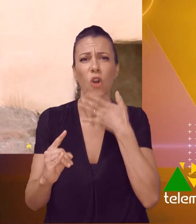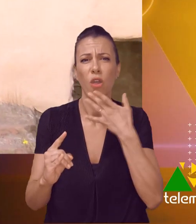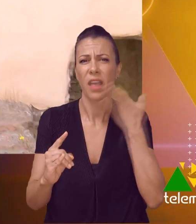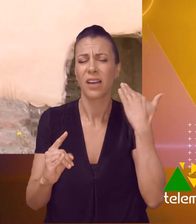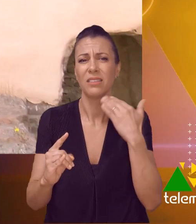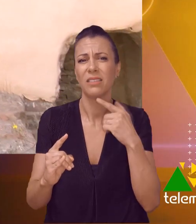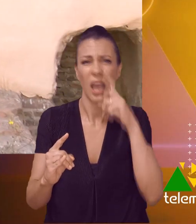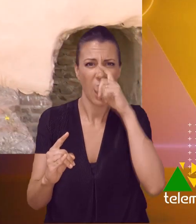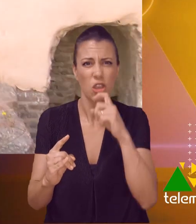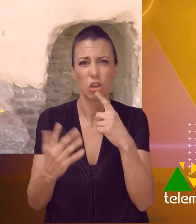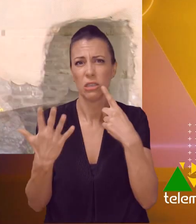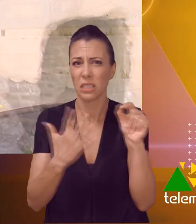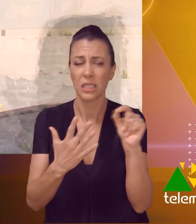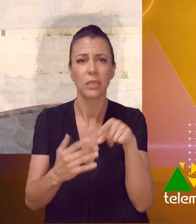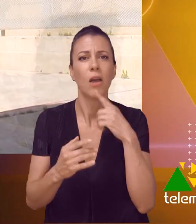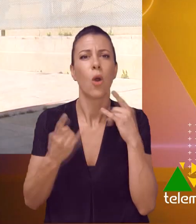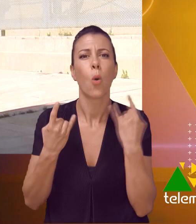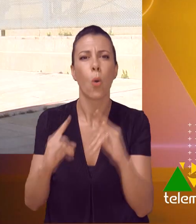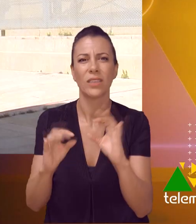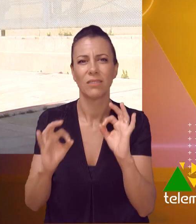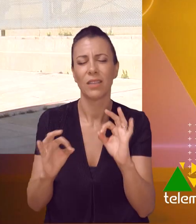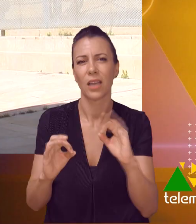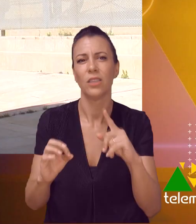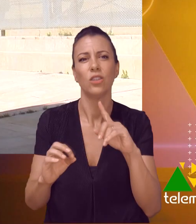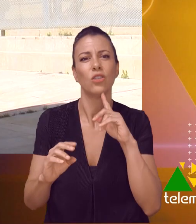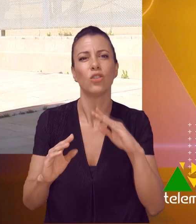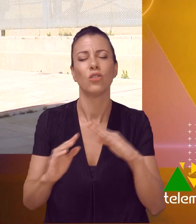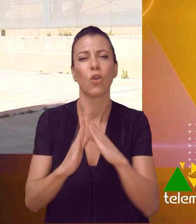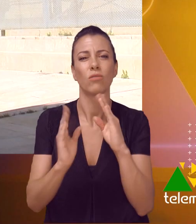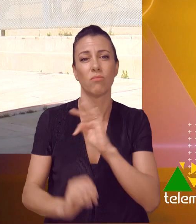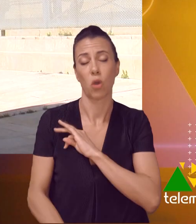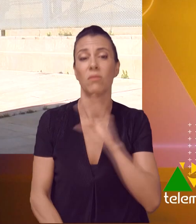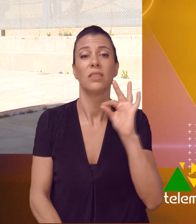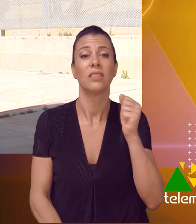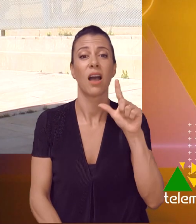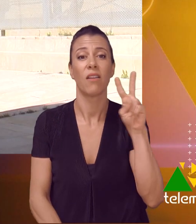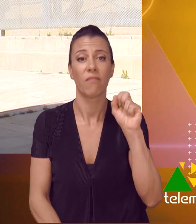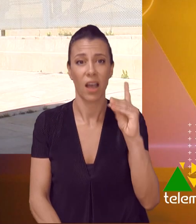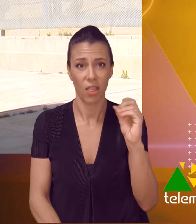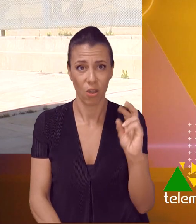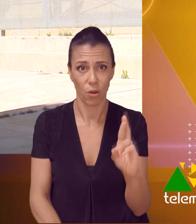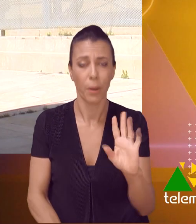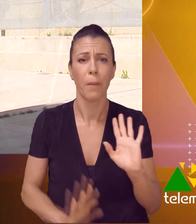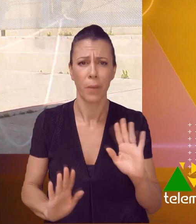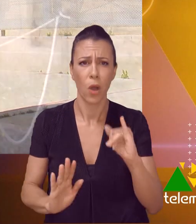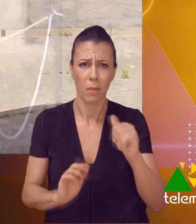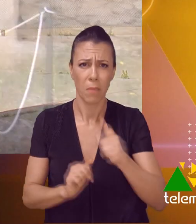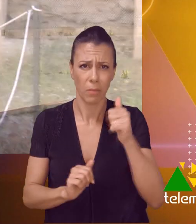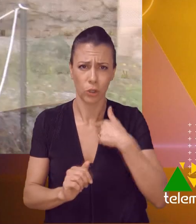en los años 60 como el huerto de Don Salvador, es decir, indudablemente. Pero es más, aquí tenemos un